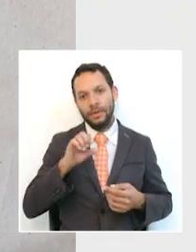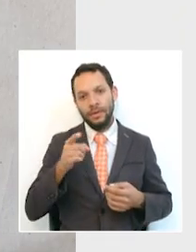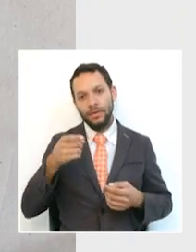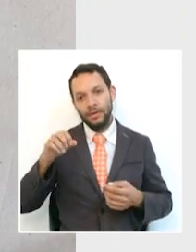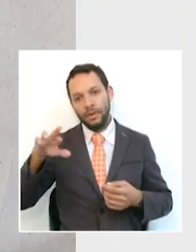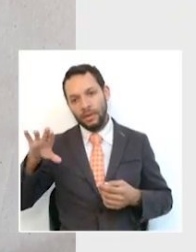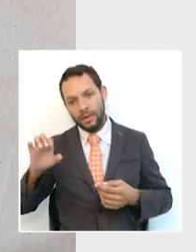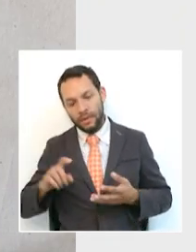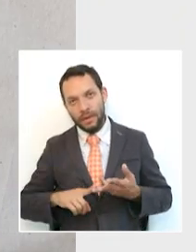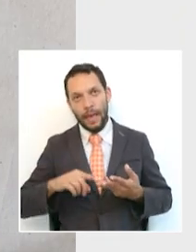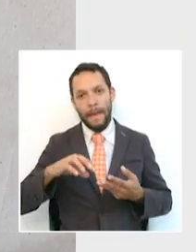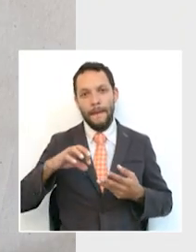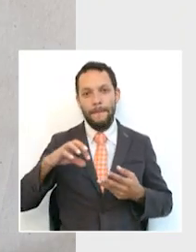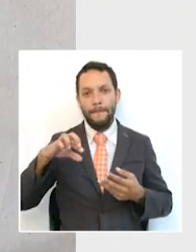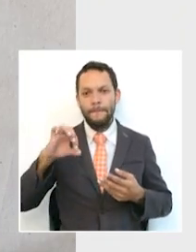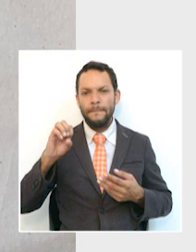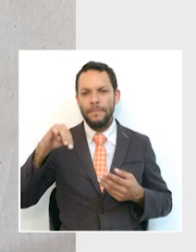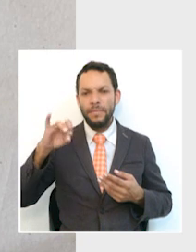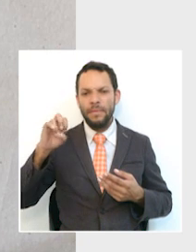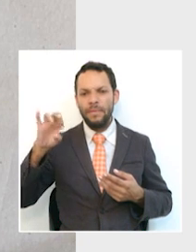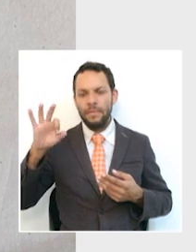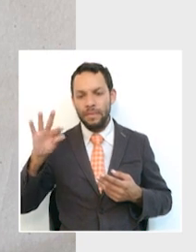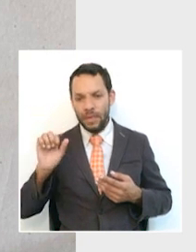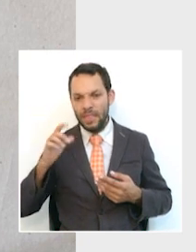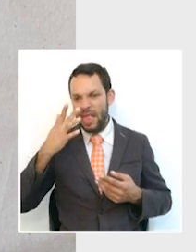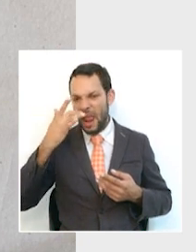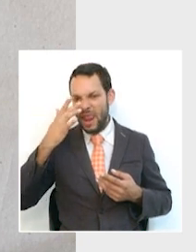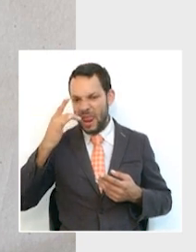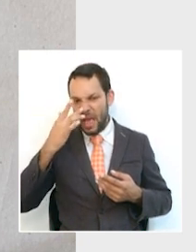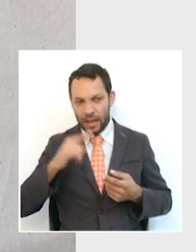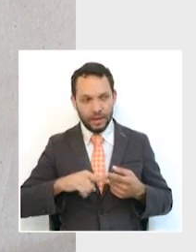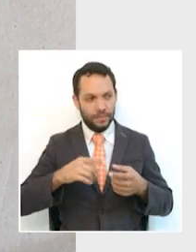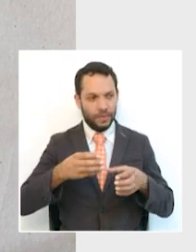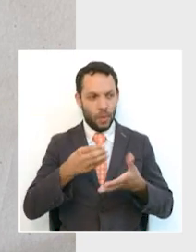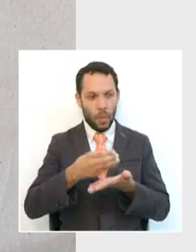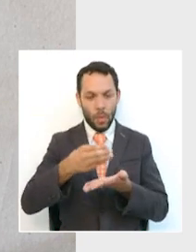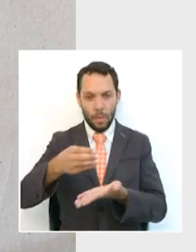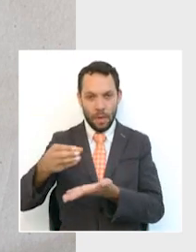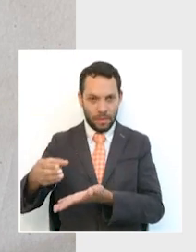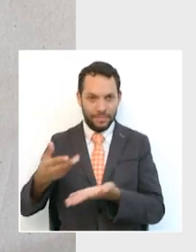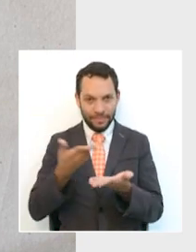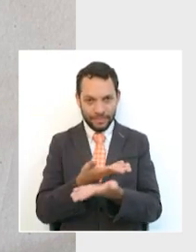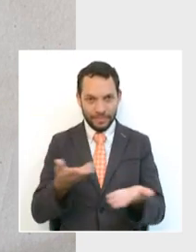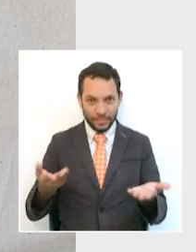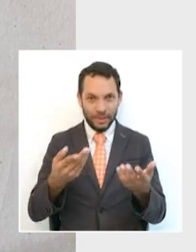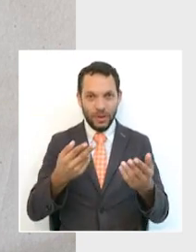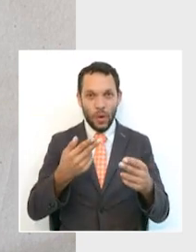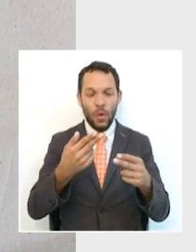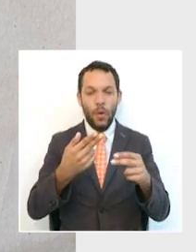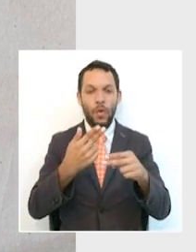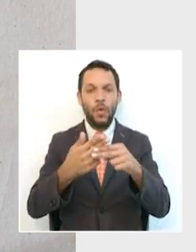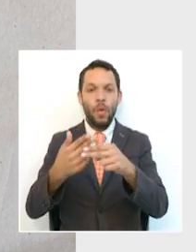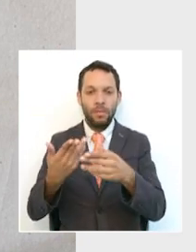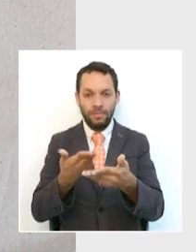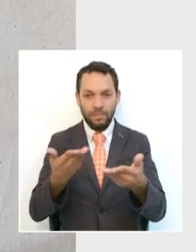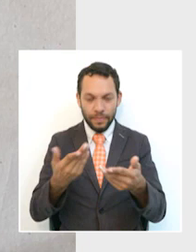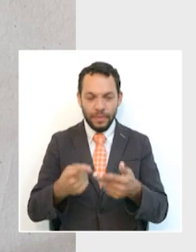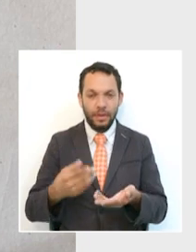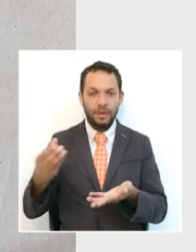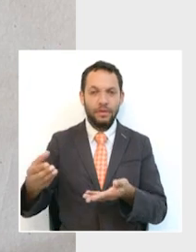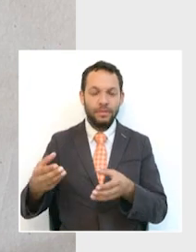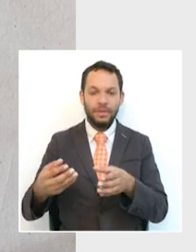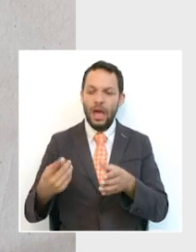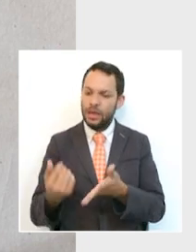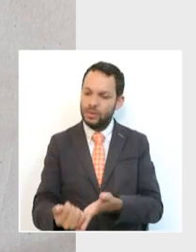mezcla tan linda que la prepare ayer precisamente con algo de agen libre pimienta cardamomo clavos de olor y canela aquí ayuda a matarlos